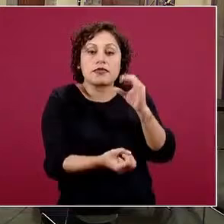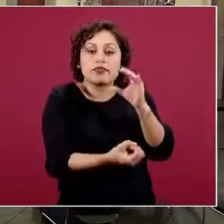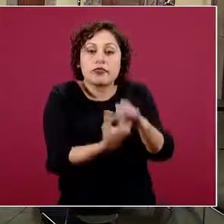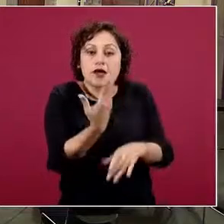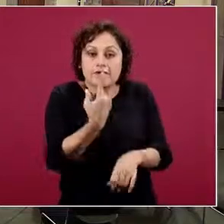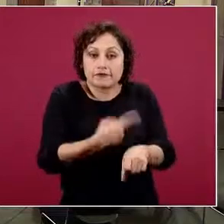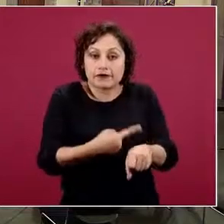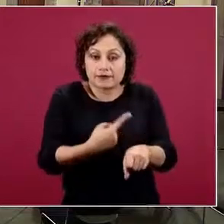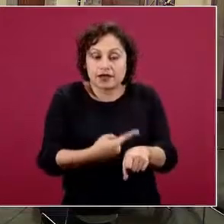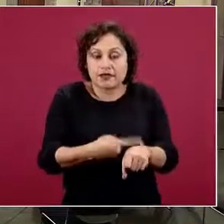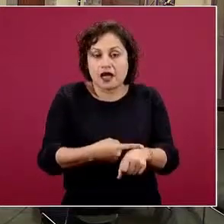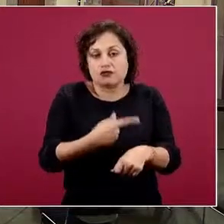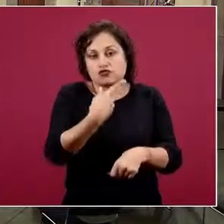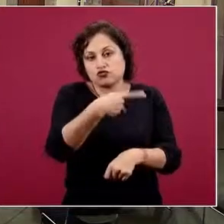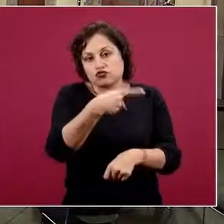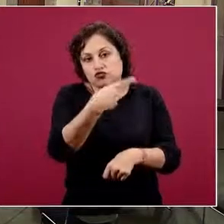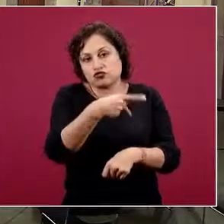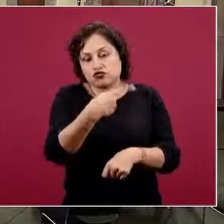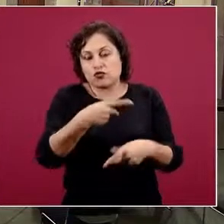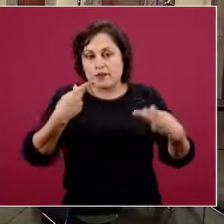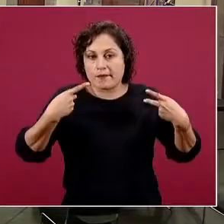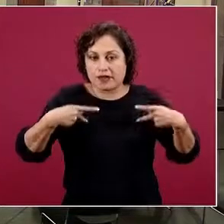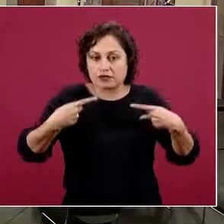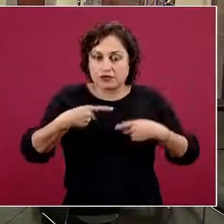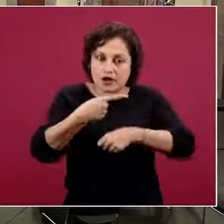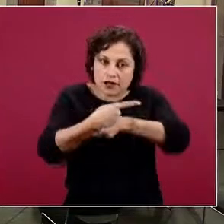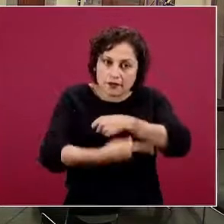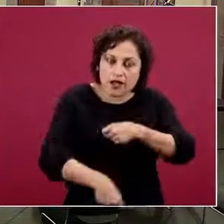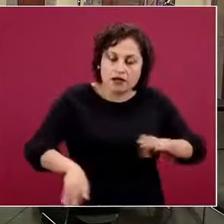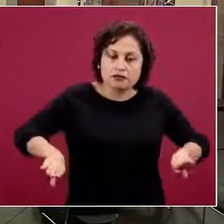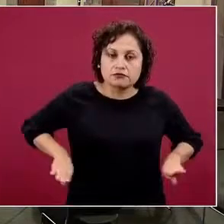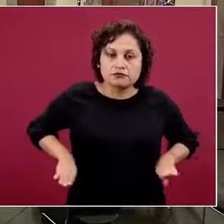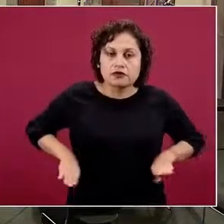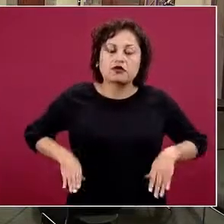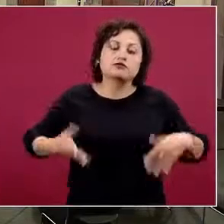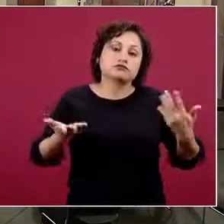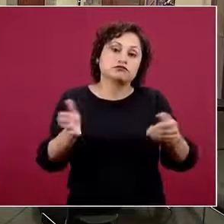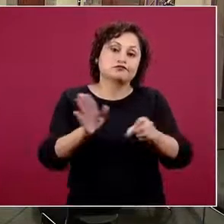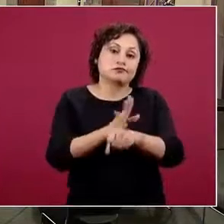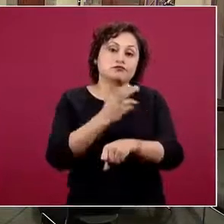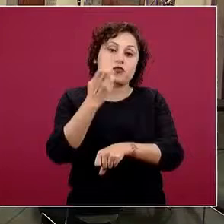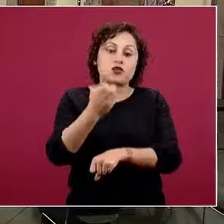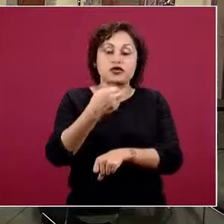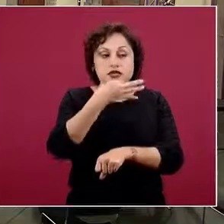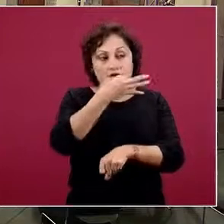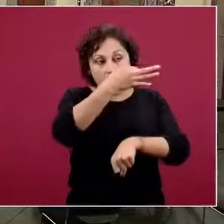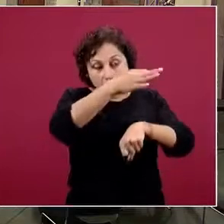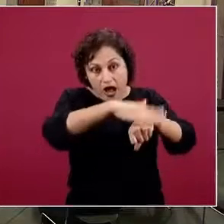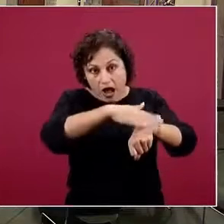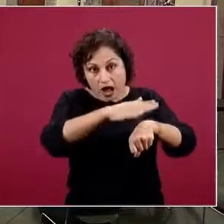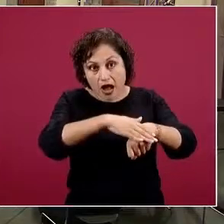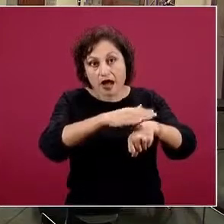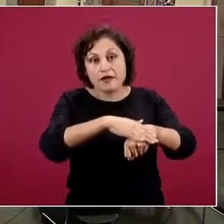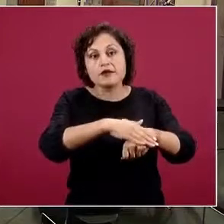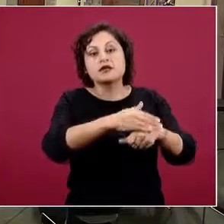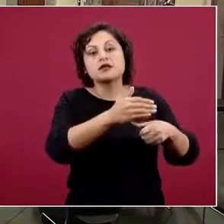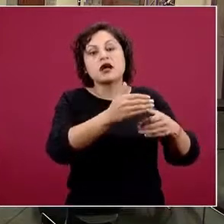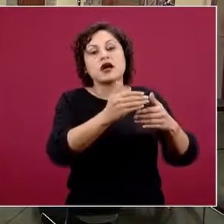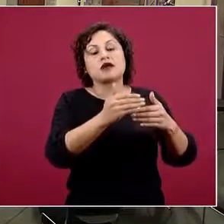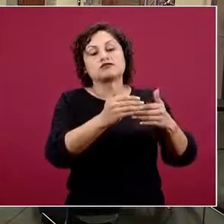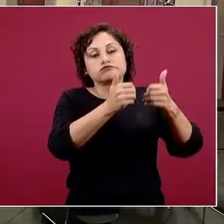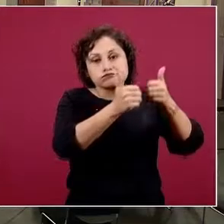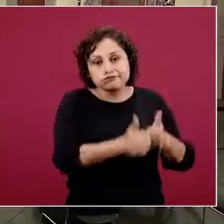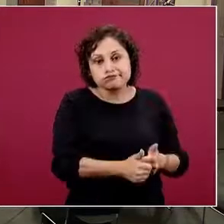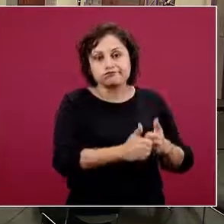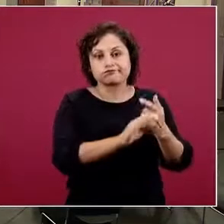todo a población vulnerable, viene esta recomendación del aislamiento de 14 días, ¿no? Entonces siempre hay